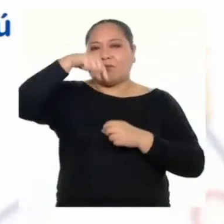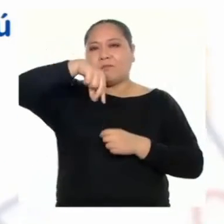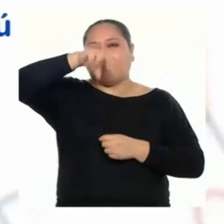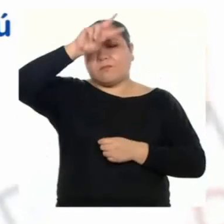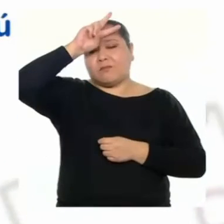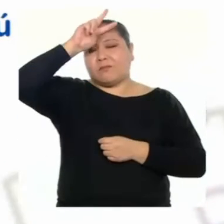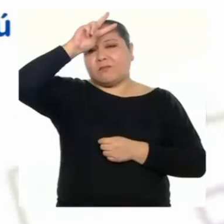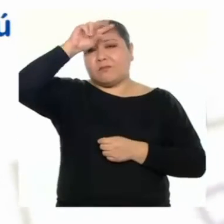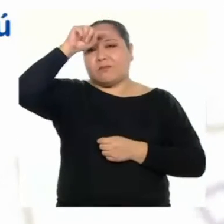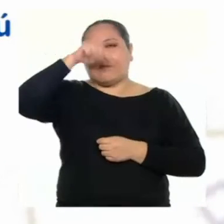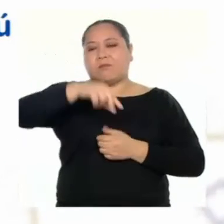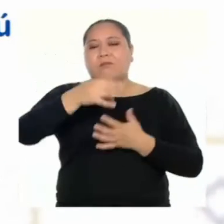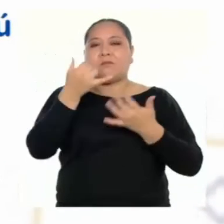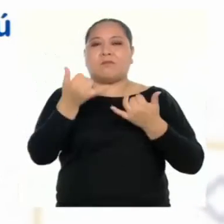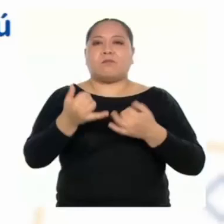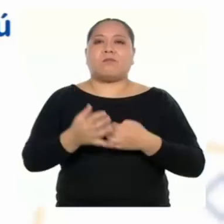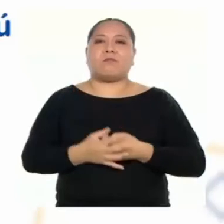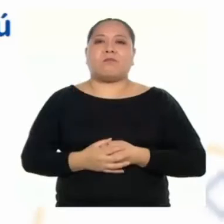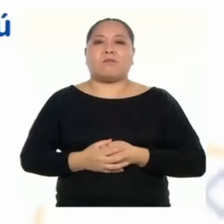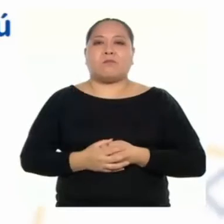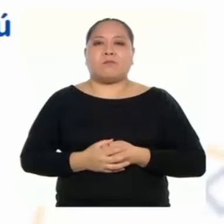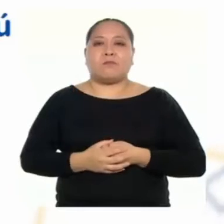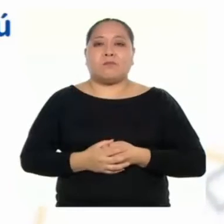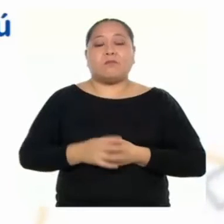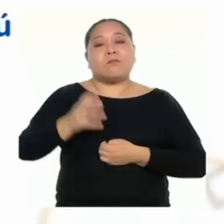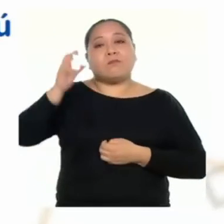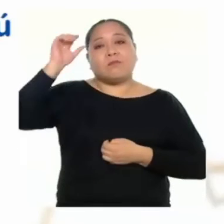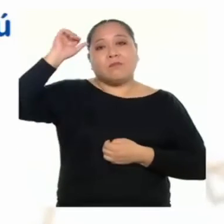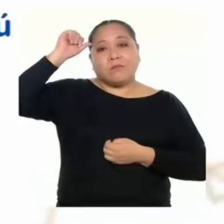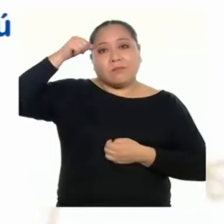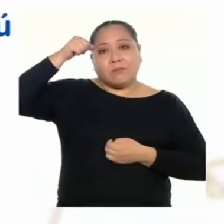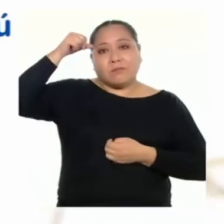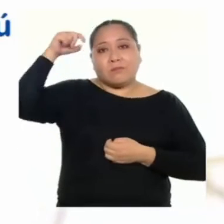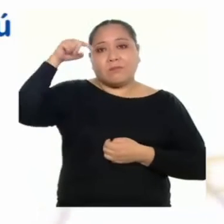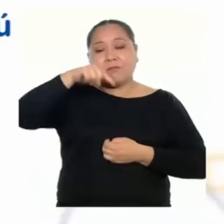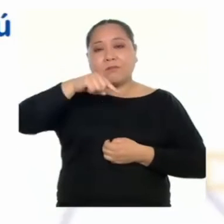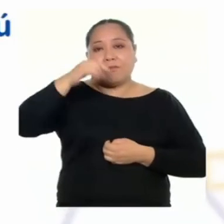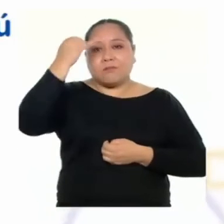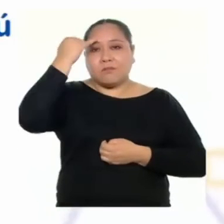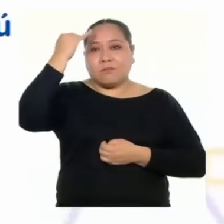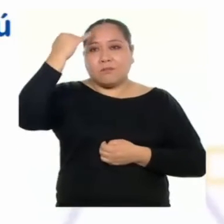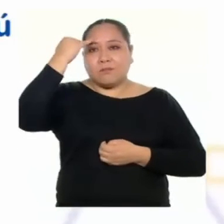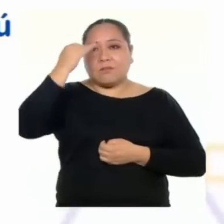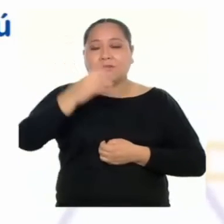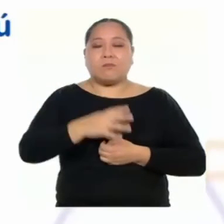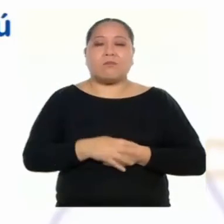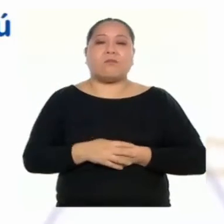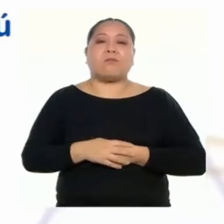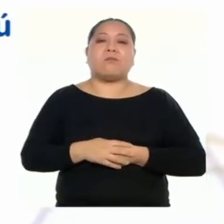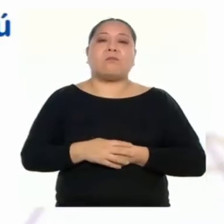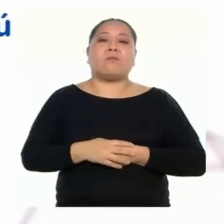Perú de aquella época y el de ahora. Recuerden que la postura es